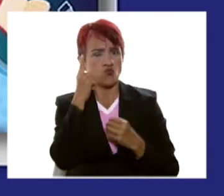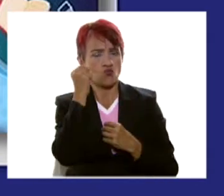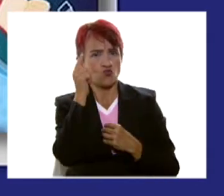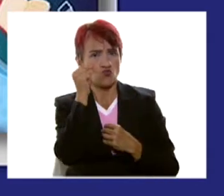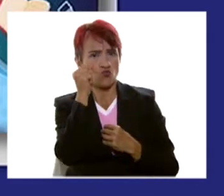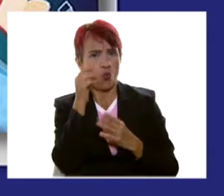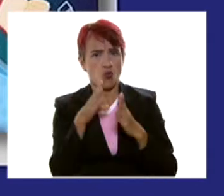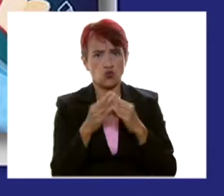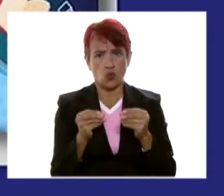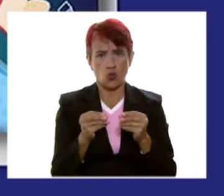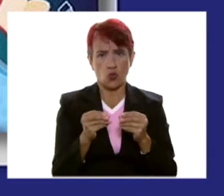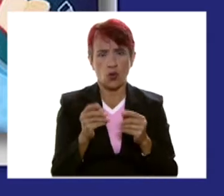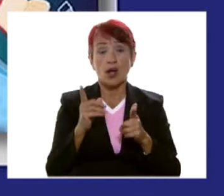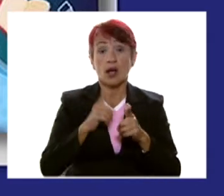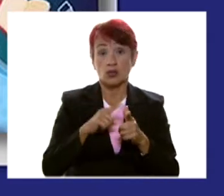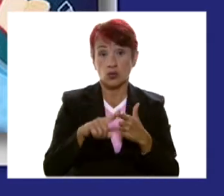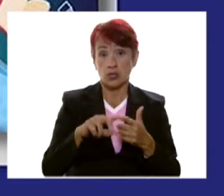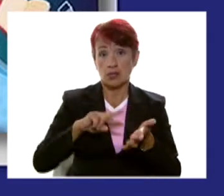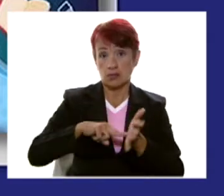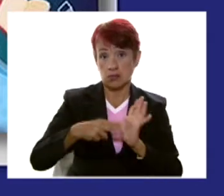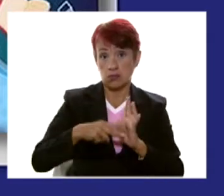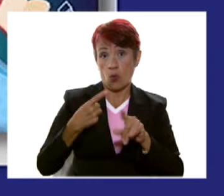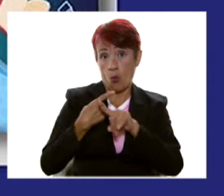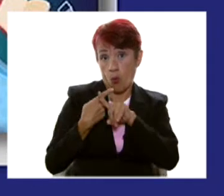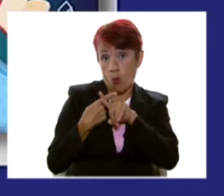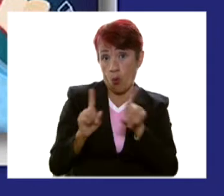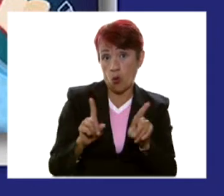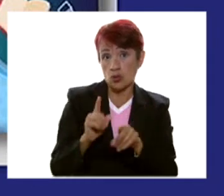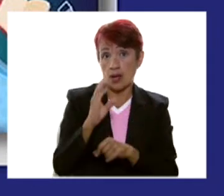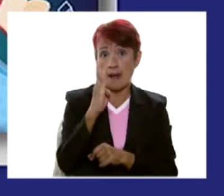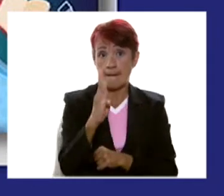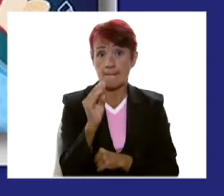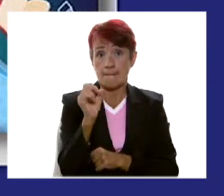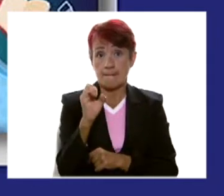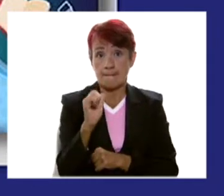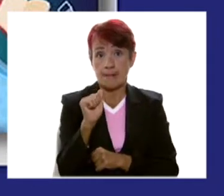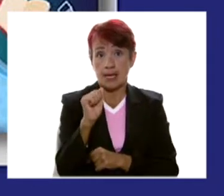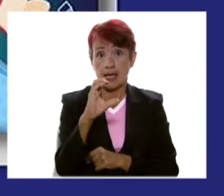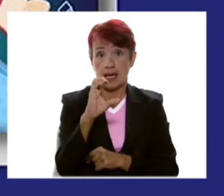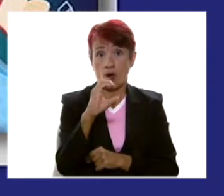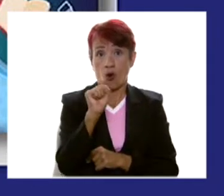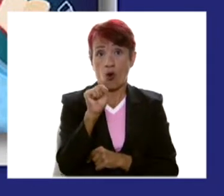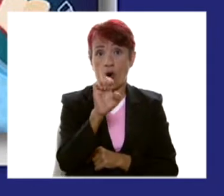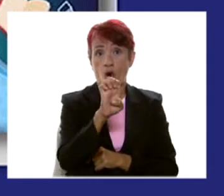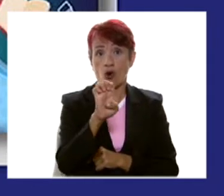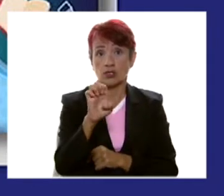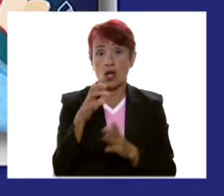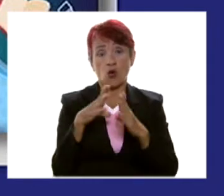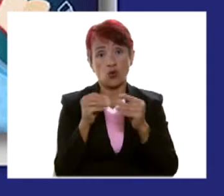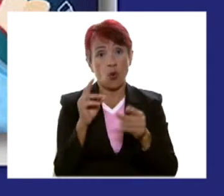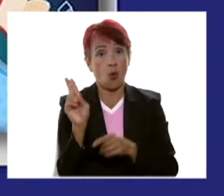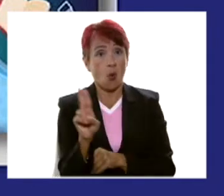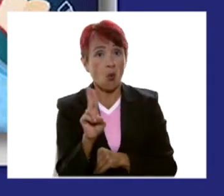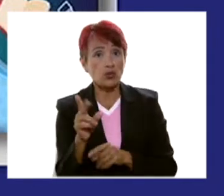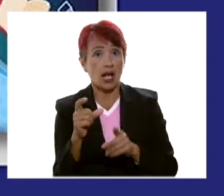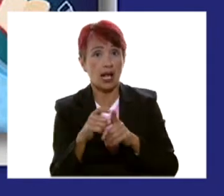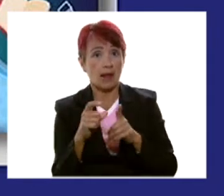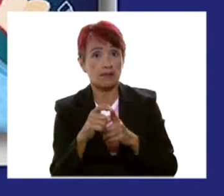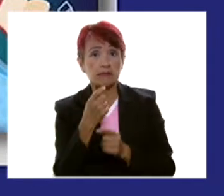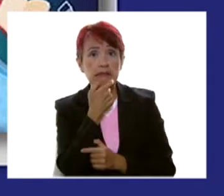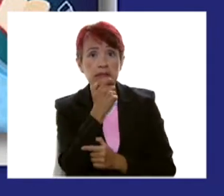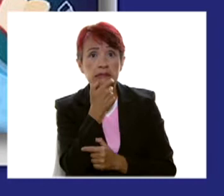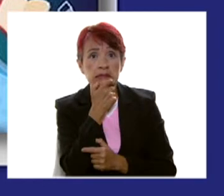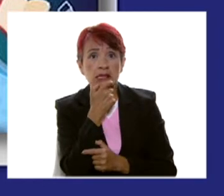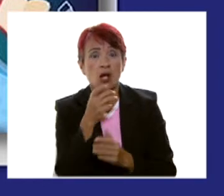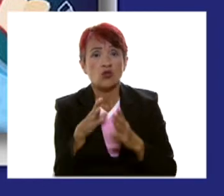Because tiene otro significado también cuando decimos because of o lo utilizamos con ciertas